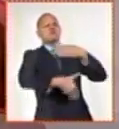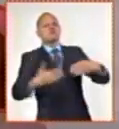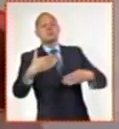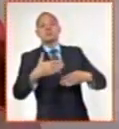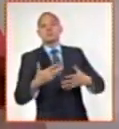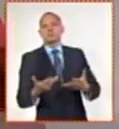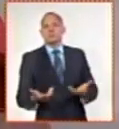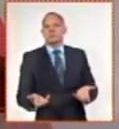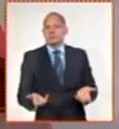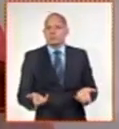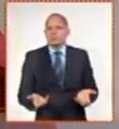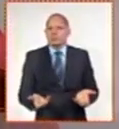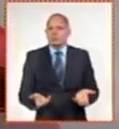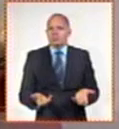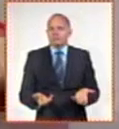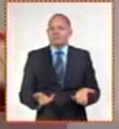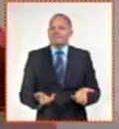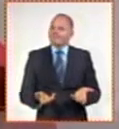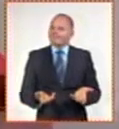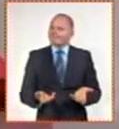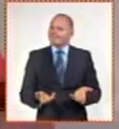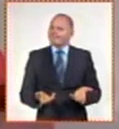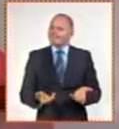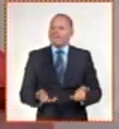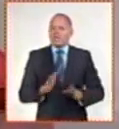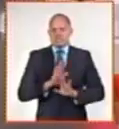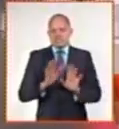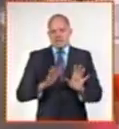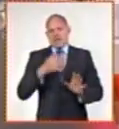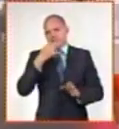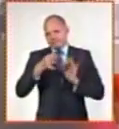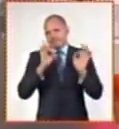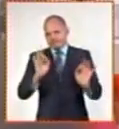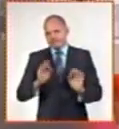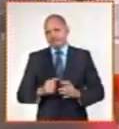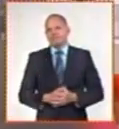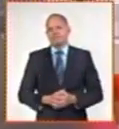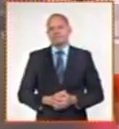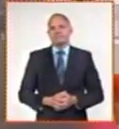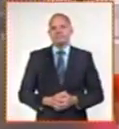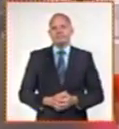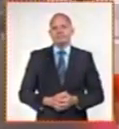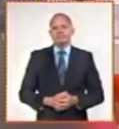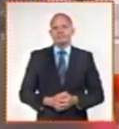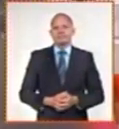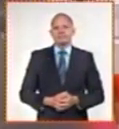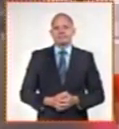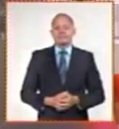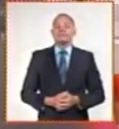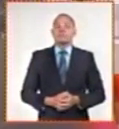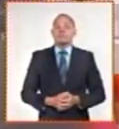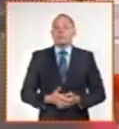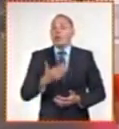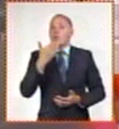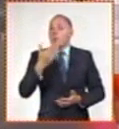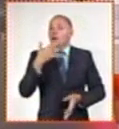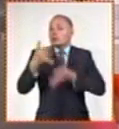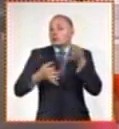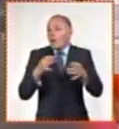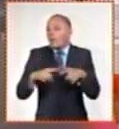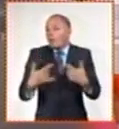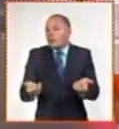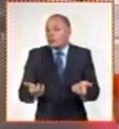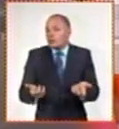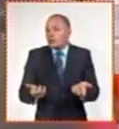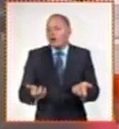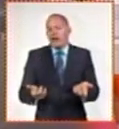más importantes con relación a la unidad en los últimos tiempos en Argentina. Sí, es bueno que aclare sobre toda esta situación, porque